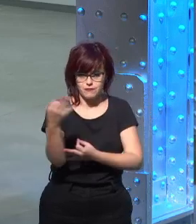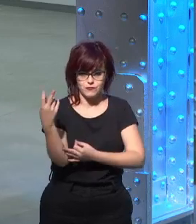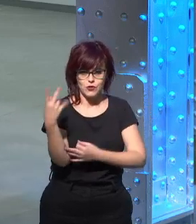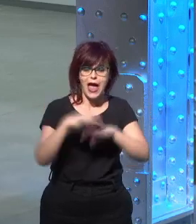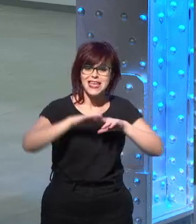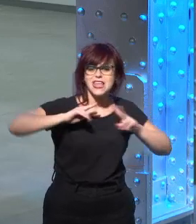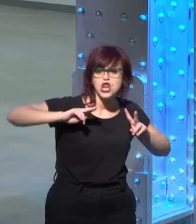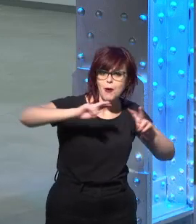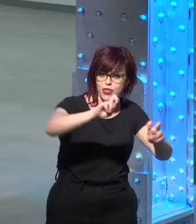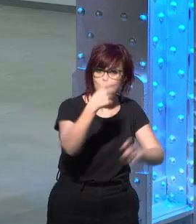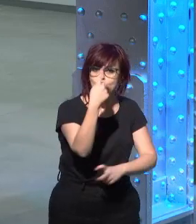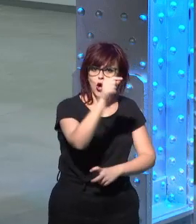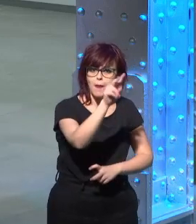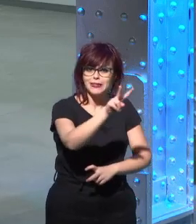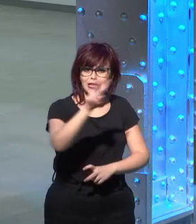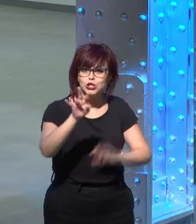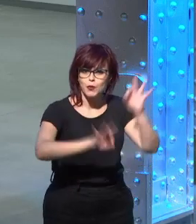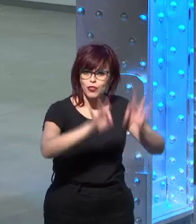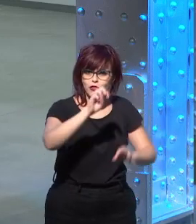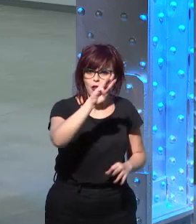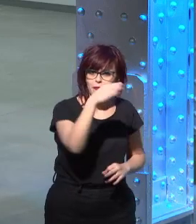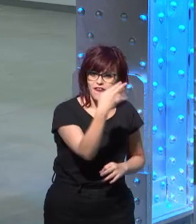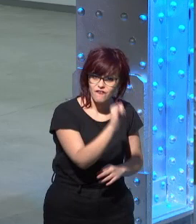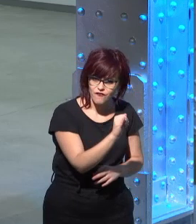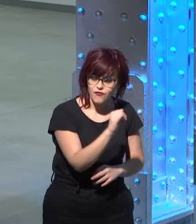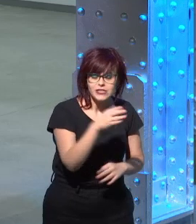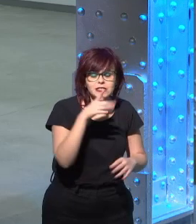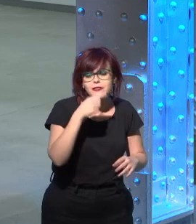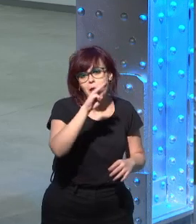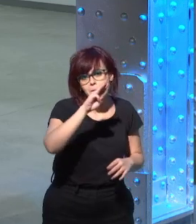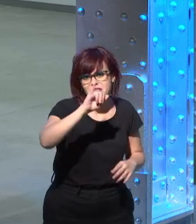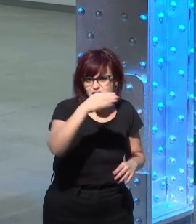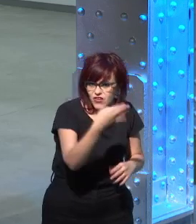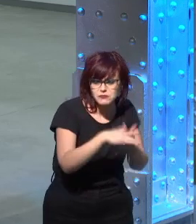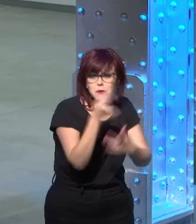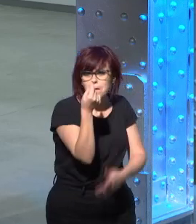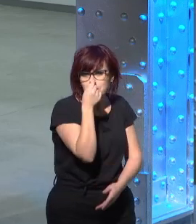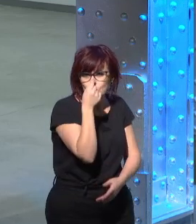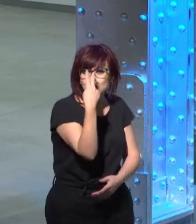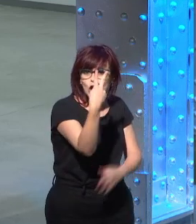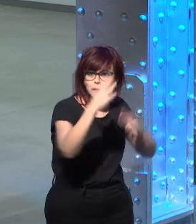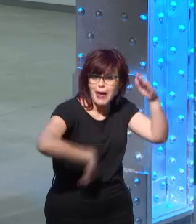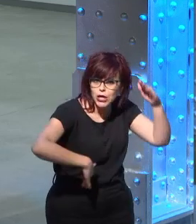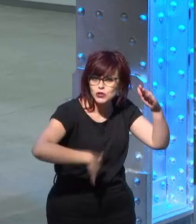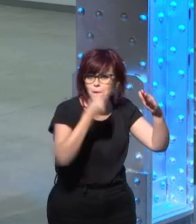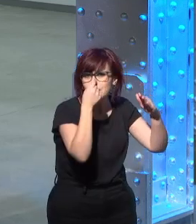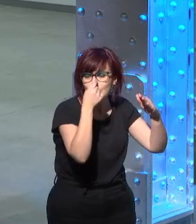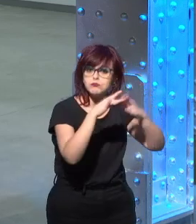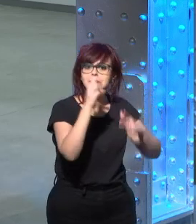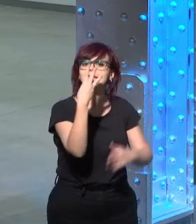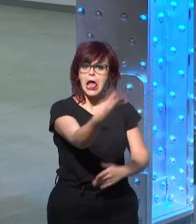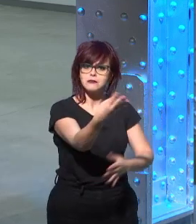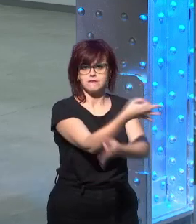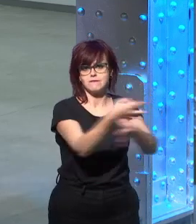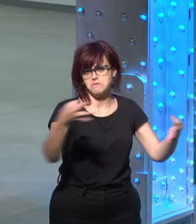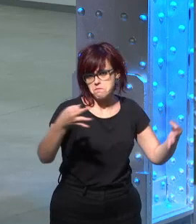innovación invertimos 1,22% de nuestro PIB, que es poco. Menos de un 2 es poco. Un 3 sería